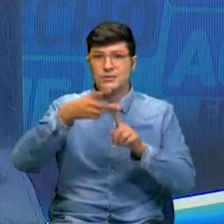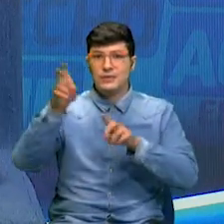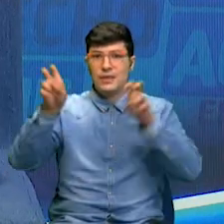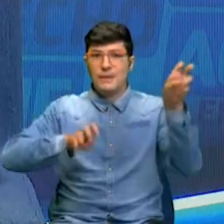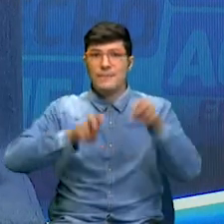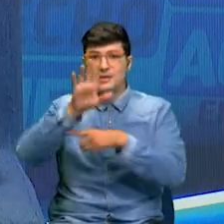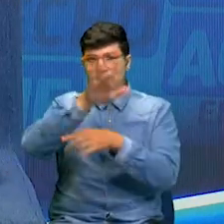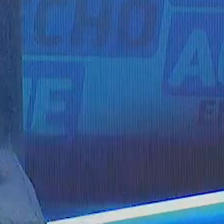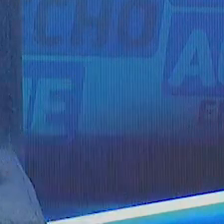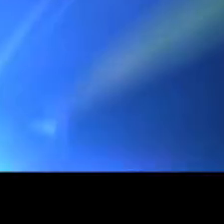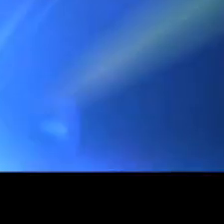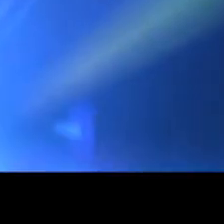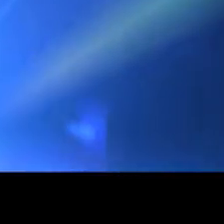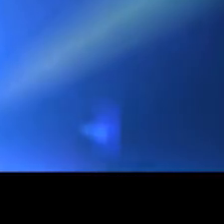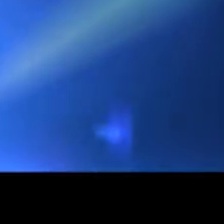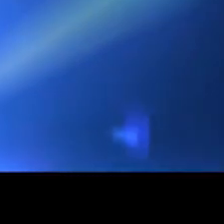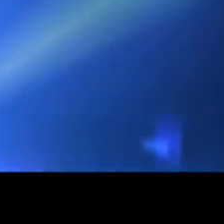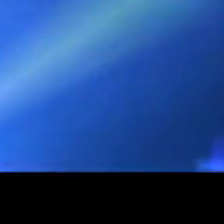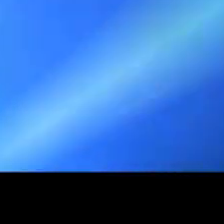y ya continuamos.